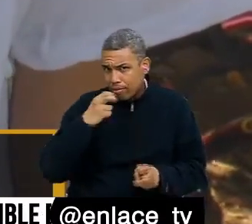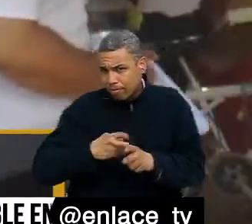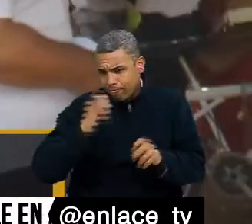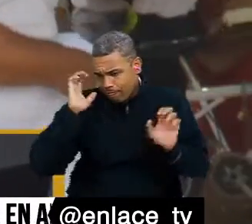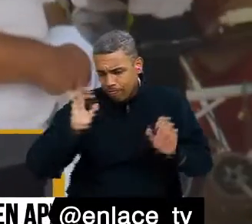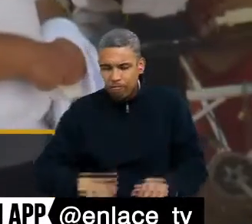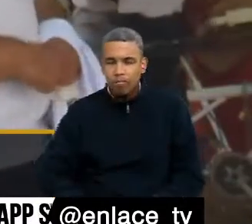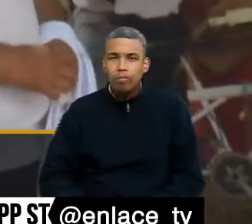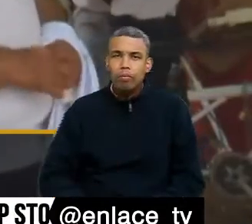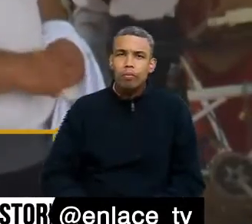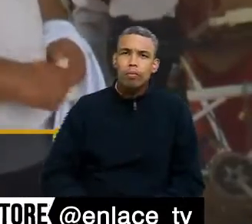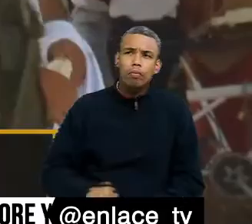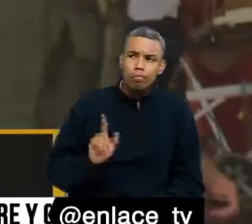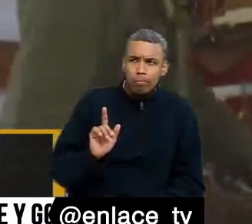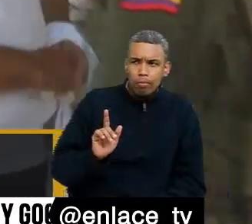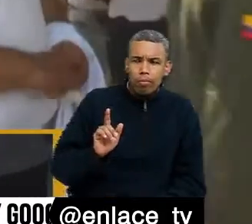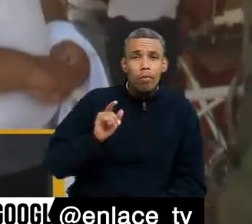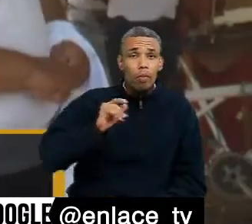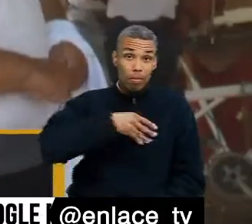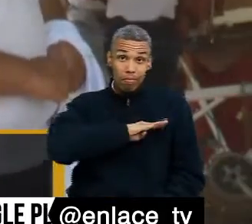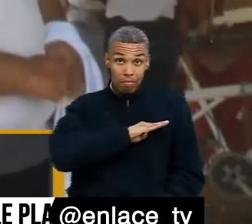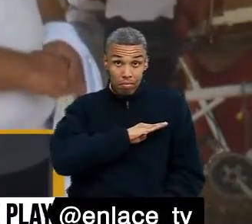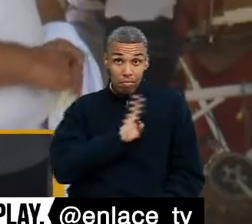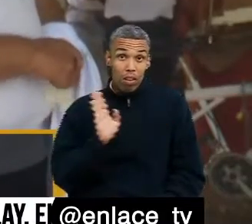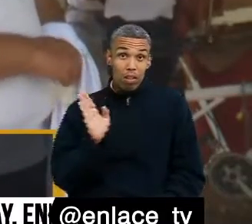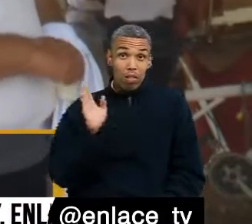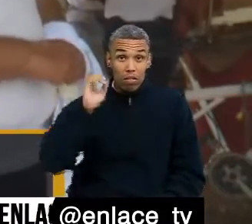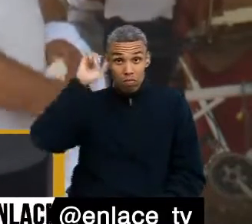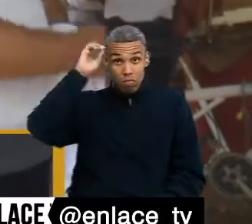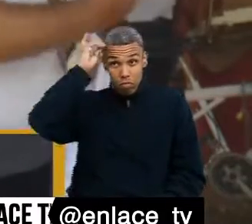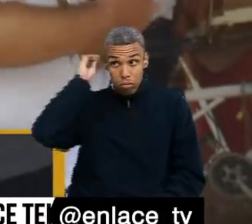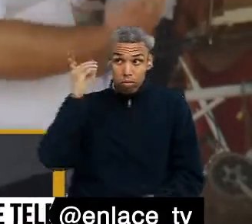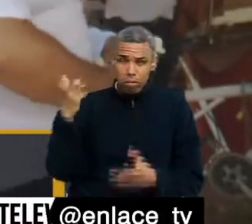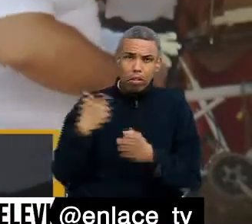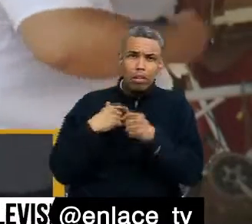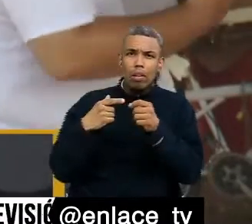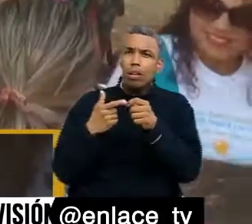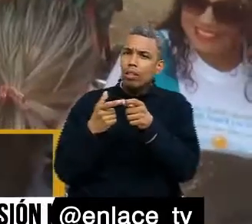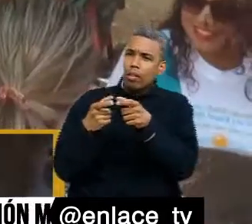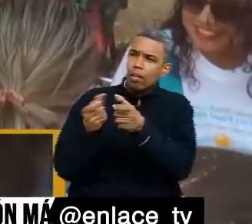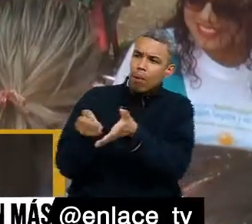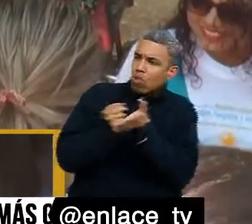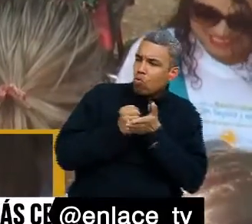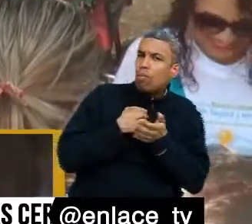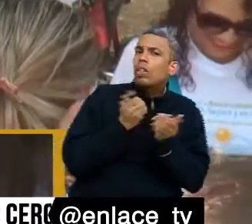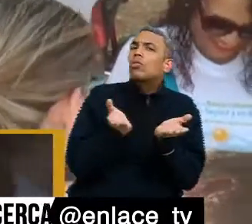que nos ayuda con las becas para poder seguir estudiando, a quienes tenemos un sueño de salir adelante,